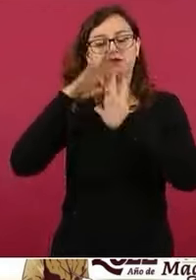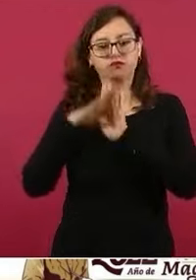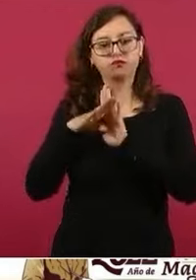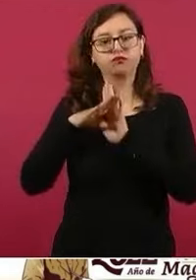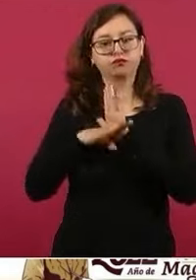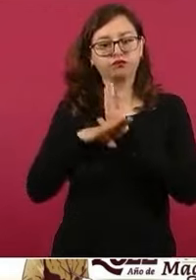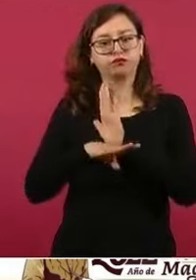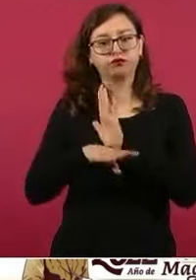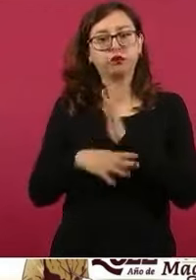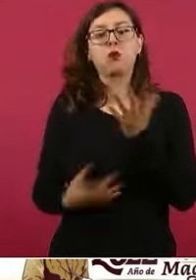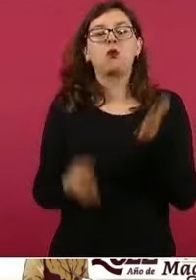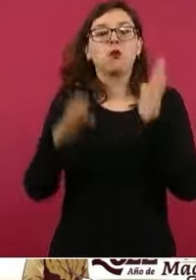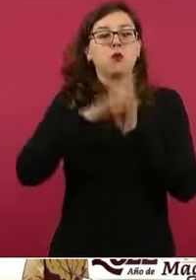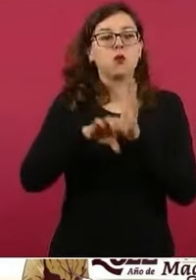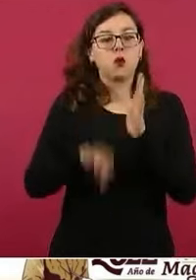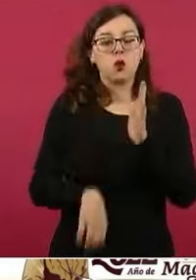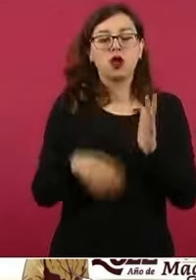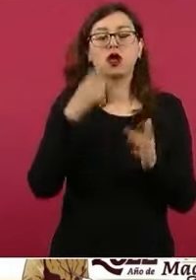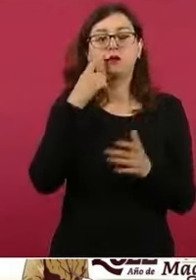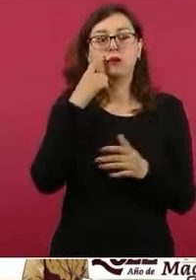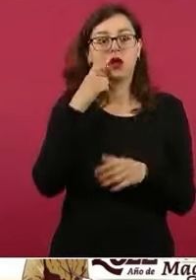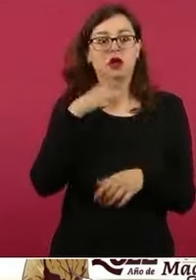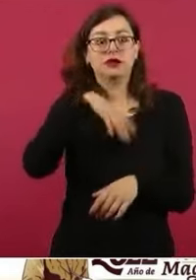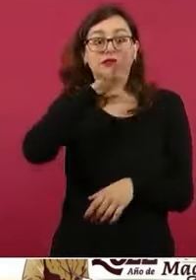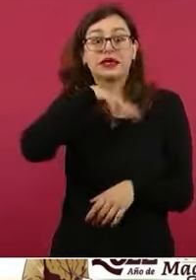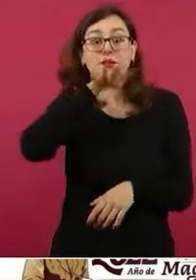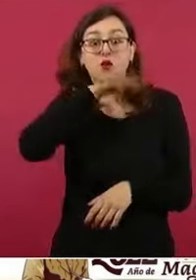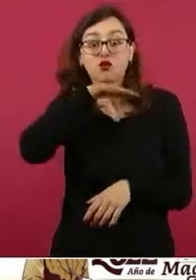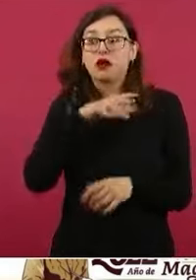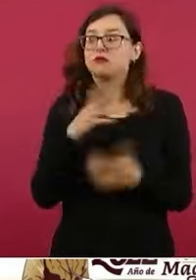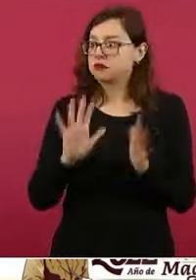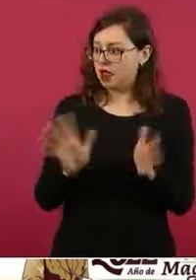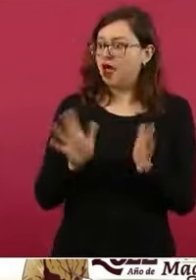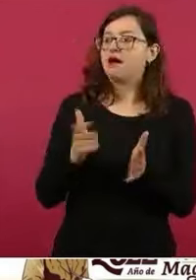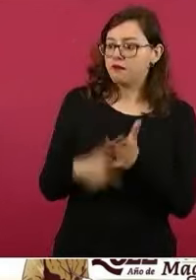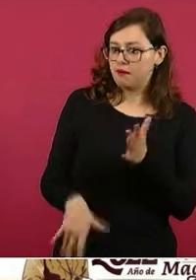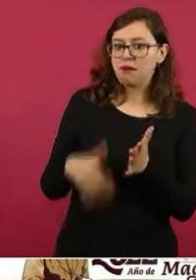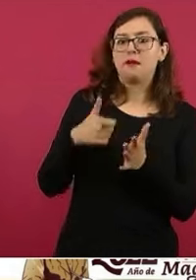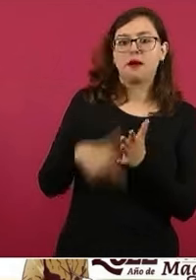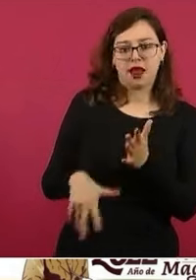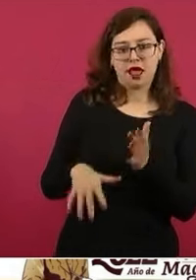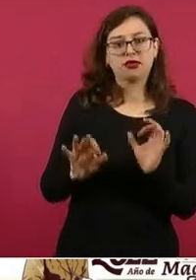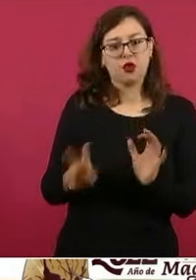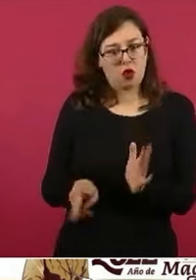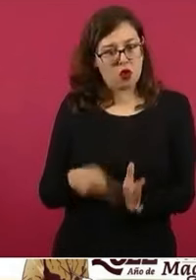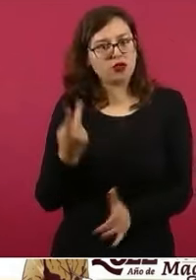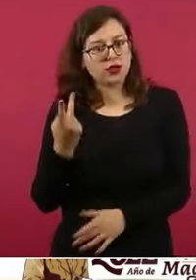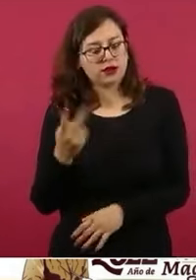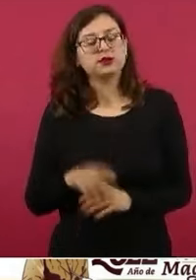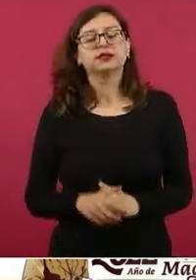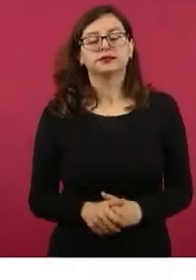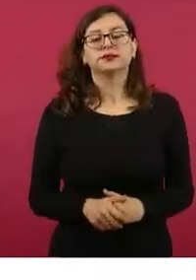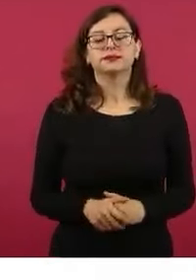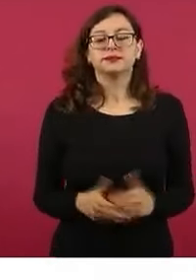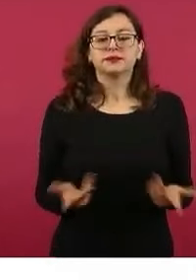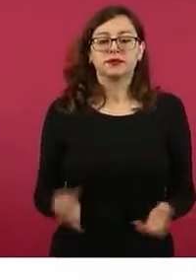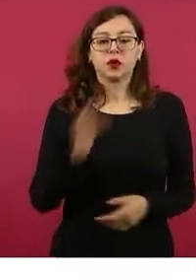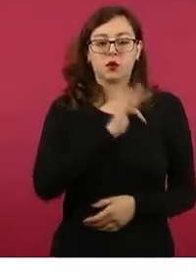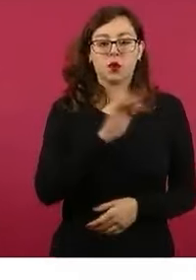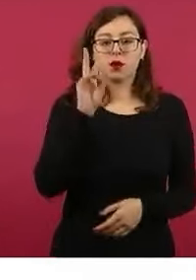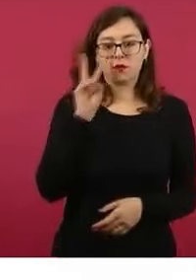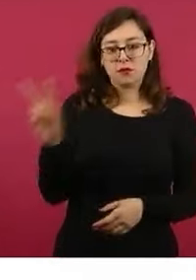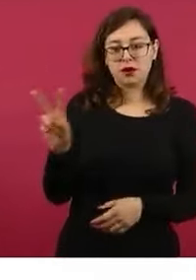caso particular de la cebolla. Más altos en la zona centro, encontramos a